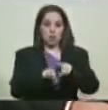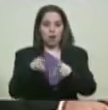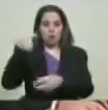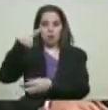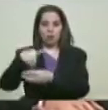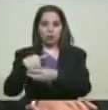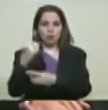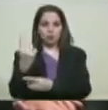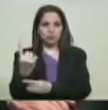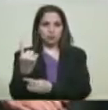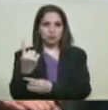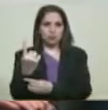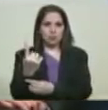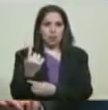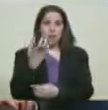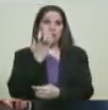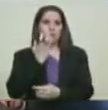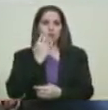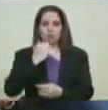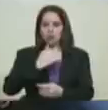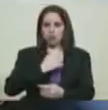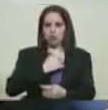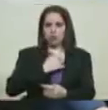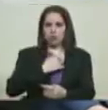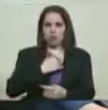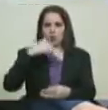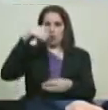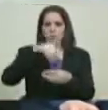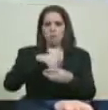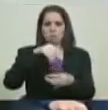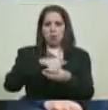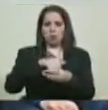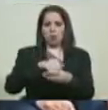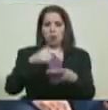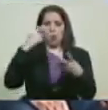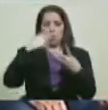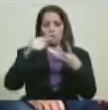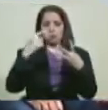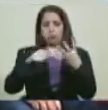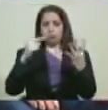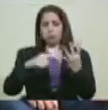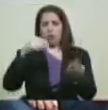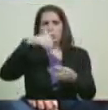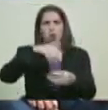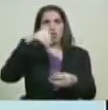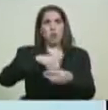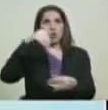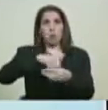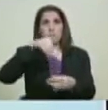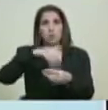Imposible que un mismo votante vote más de una vez, porque existe el sistema de captahuella.